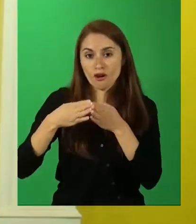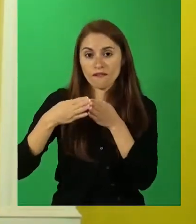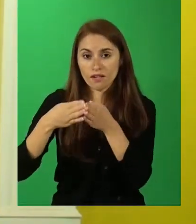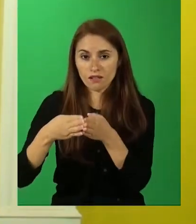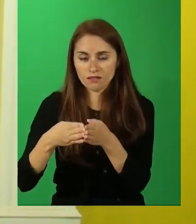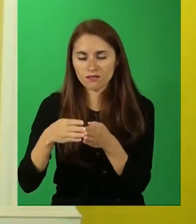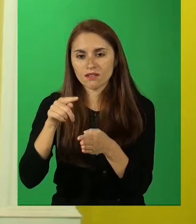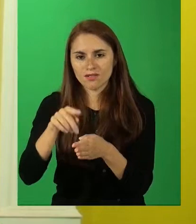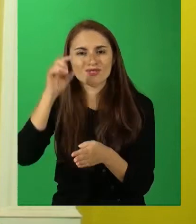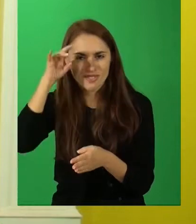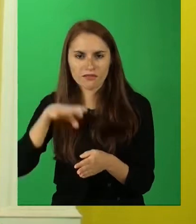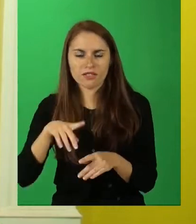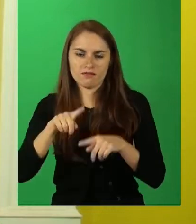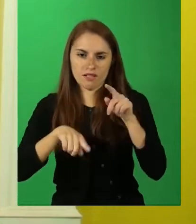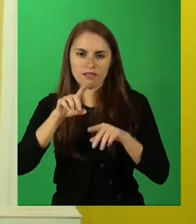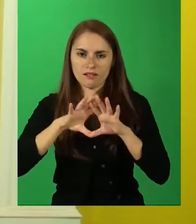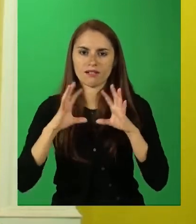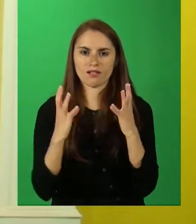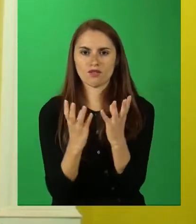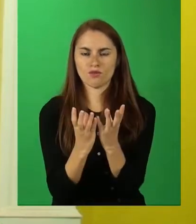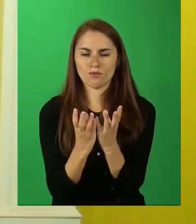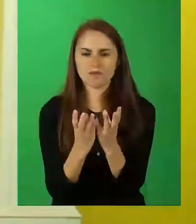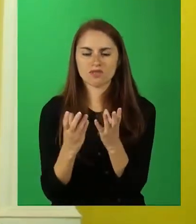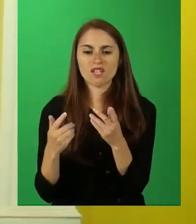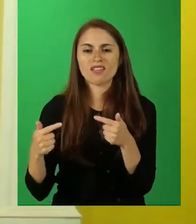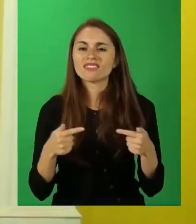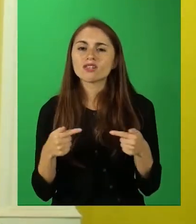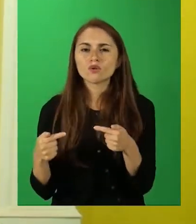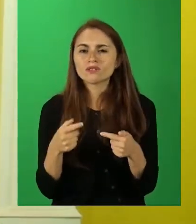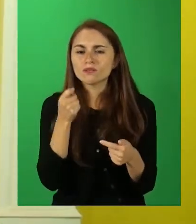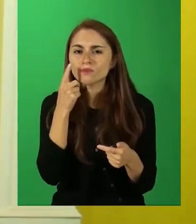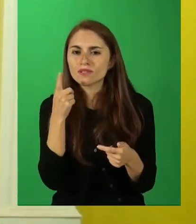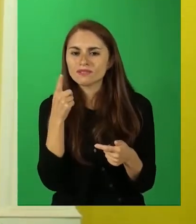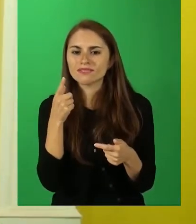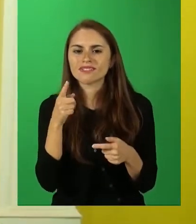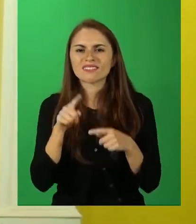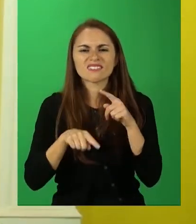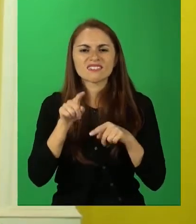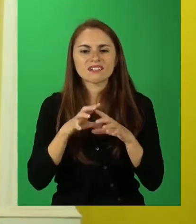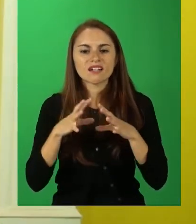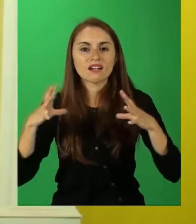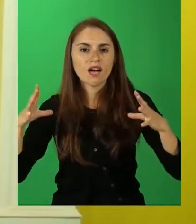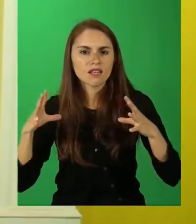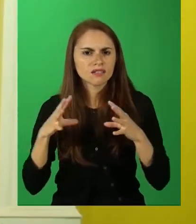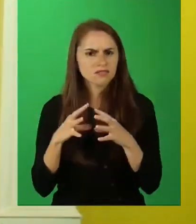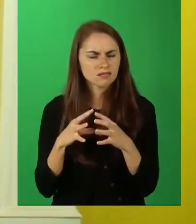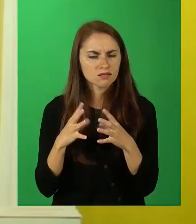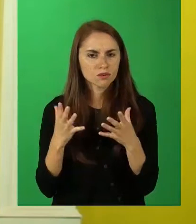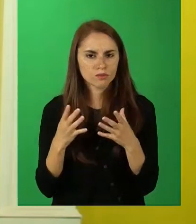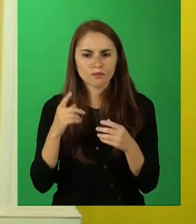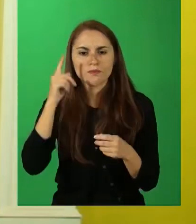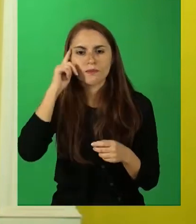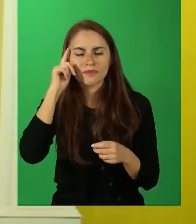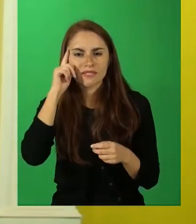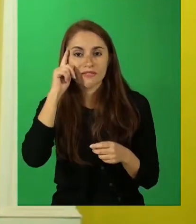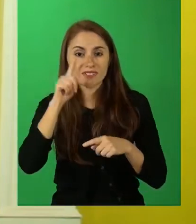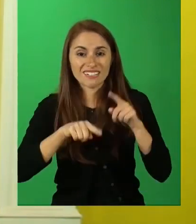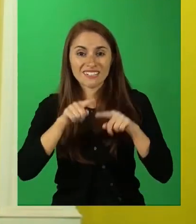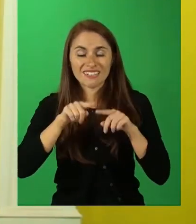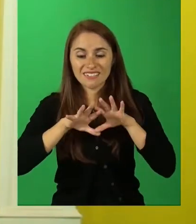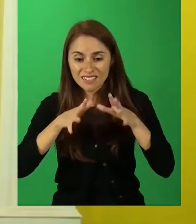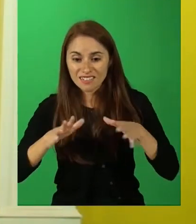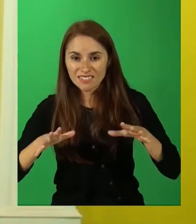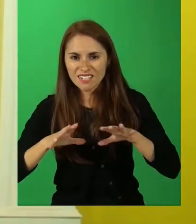redonda. Lo que se discutía era el tamaño, y se creía que el océano era tan grande que no tenía